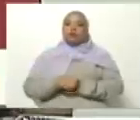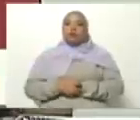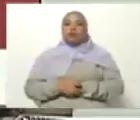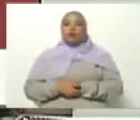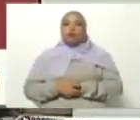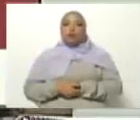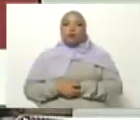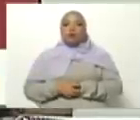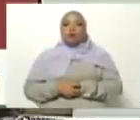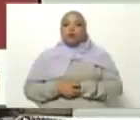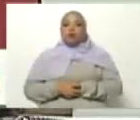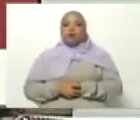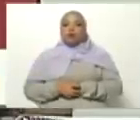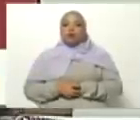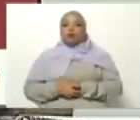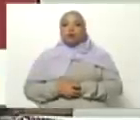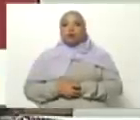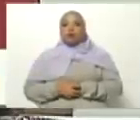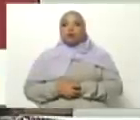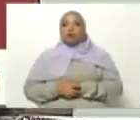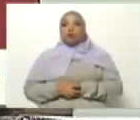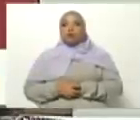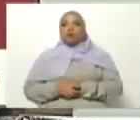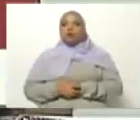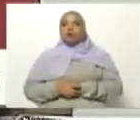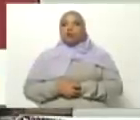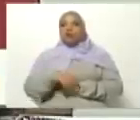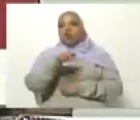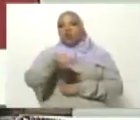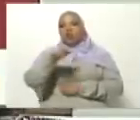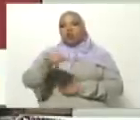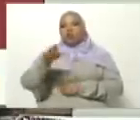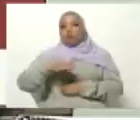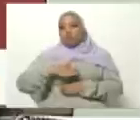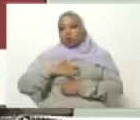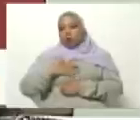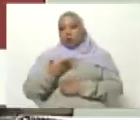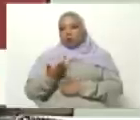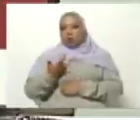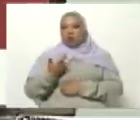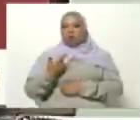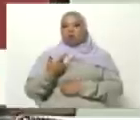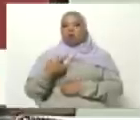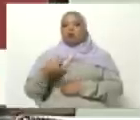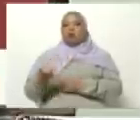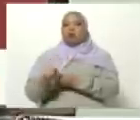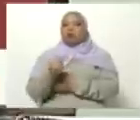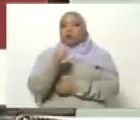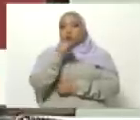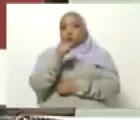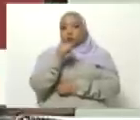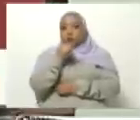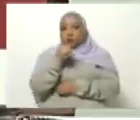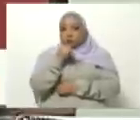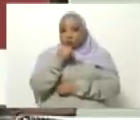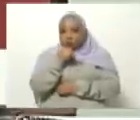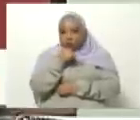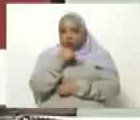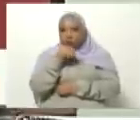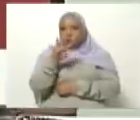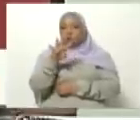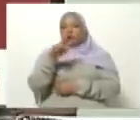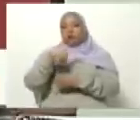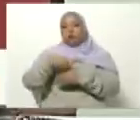solo voto. No hay forma que una persona pueda manipular para votar 4 o 5